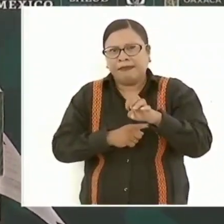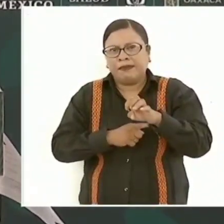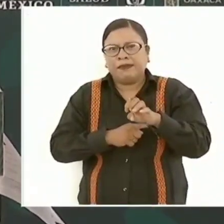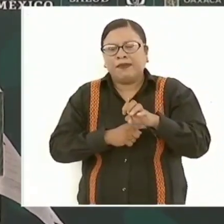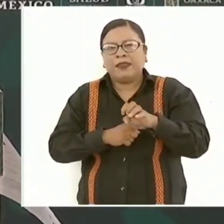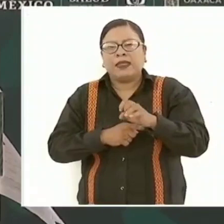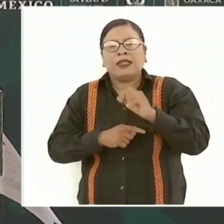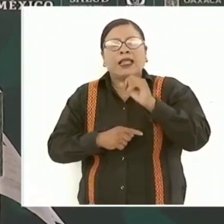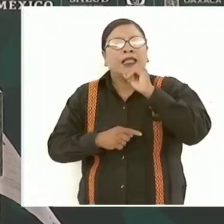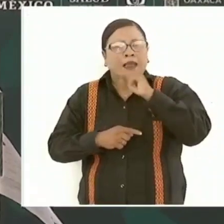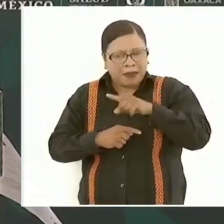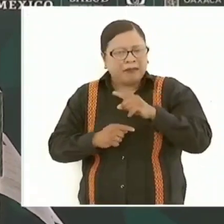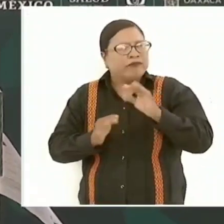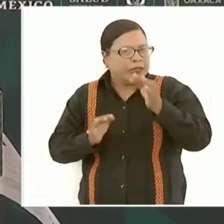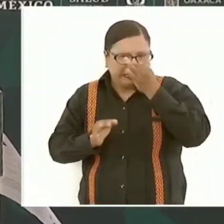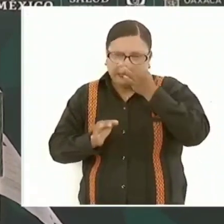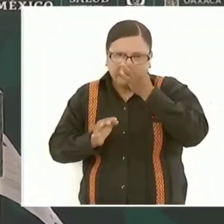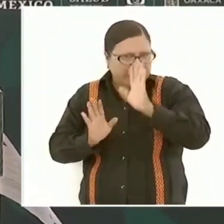y se va a terminar.